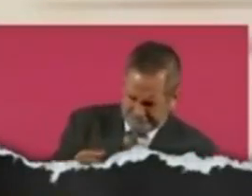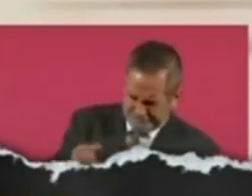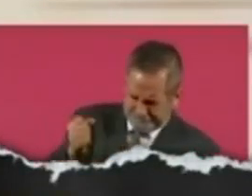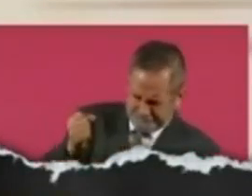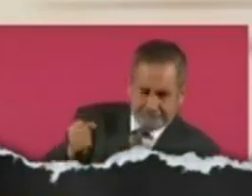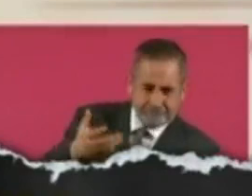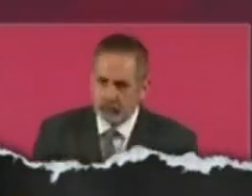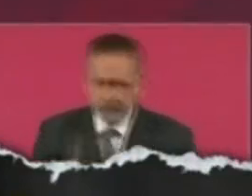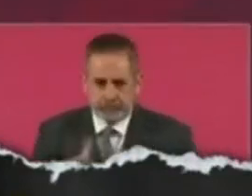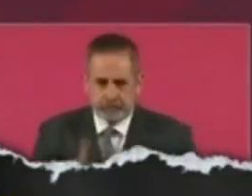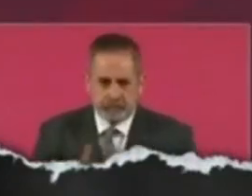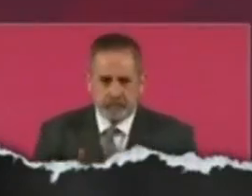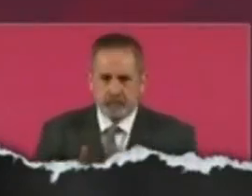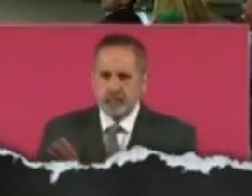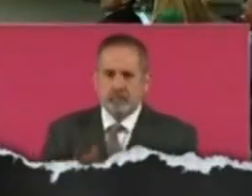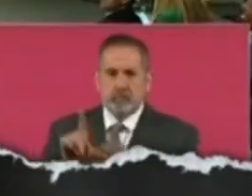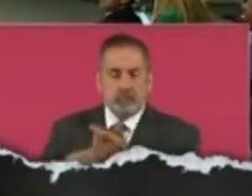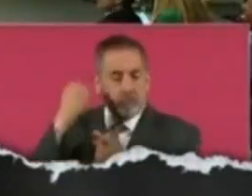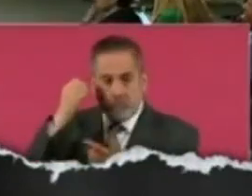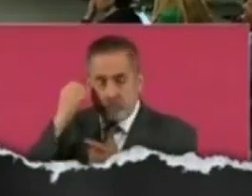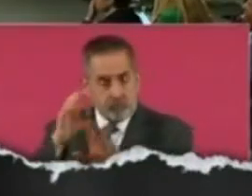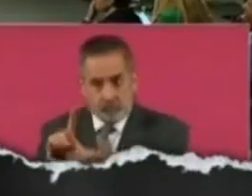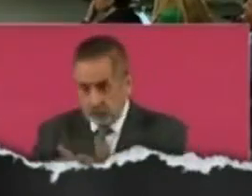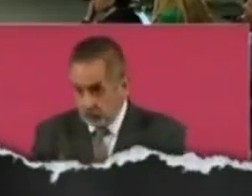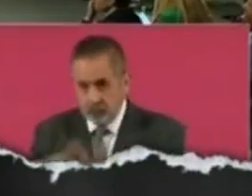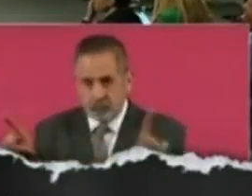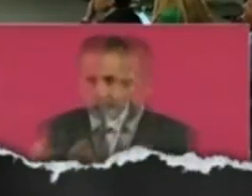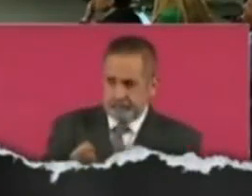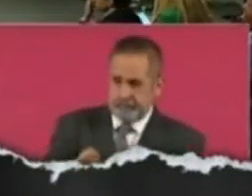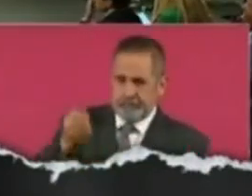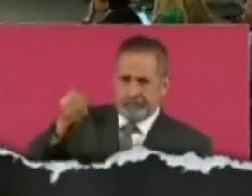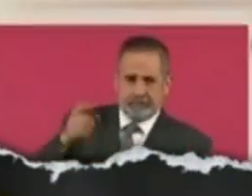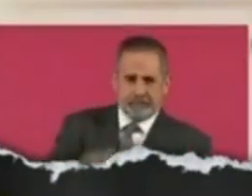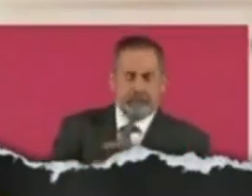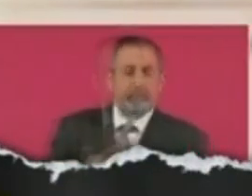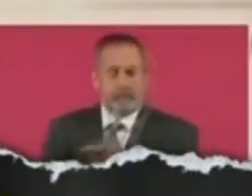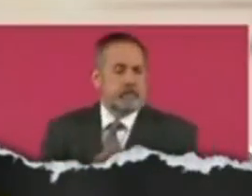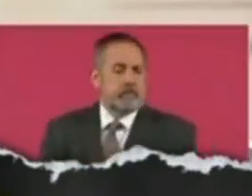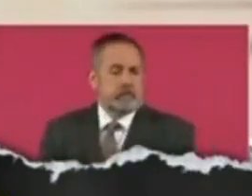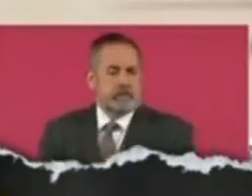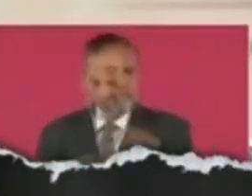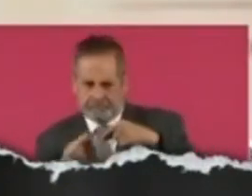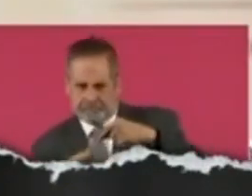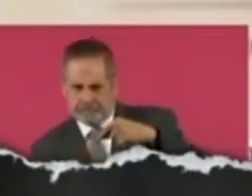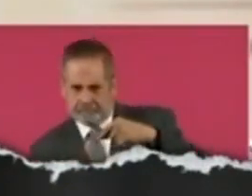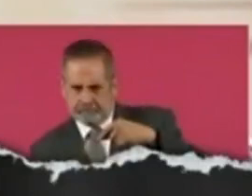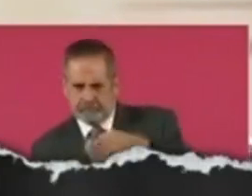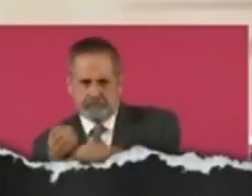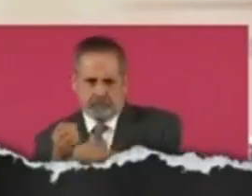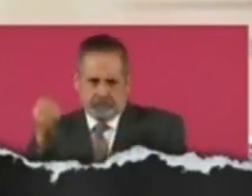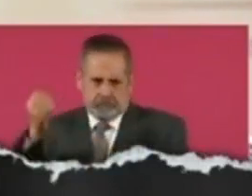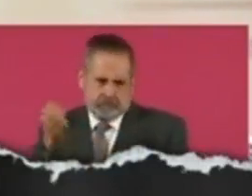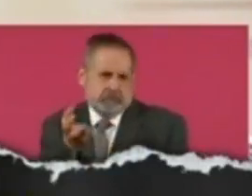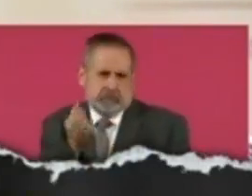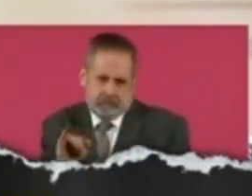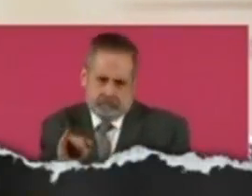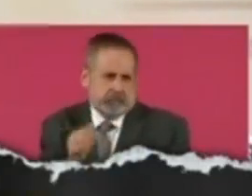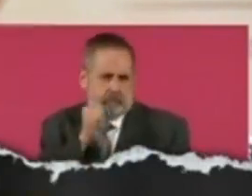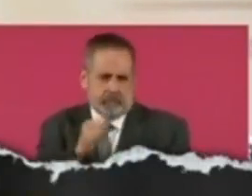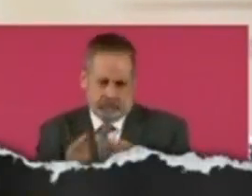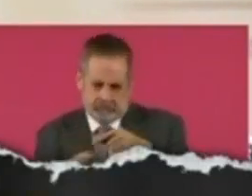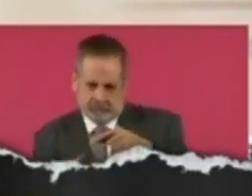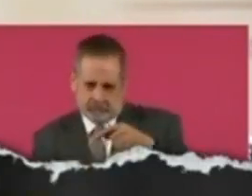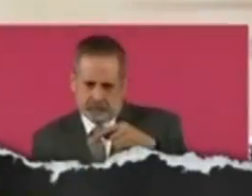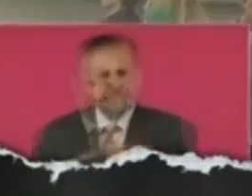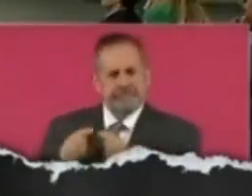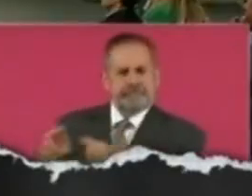el bastón. ¿Cómo va a ser el procedimiento? Es un bastón de mando que sí va a tener sus cintas, porque así son los bastones de mando, pero